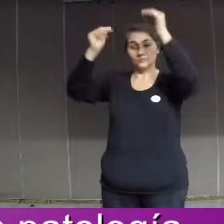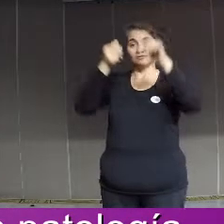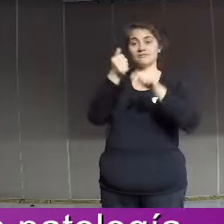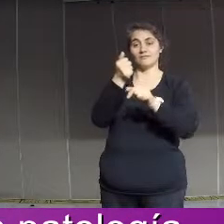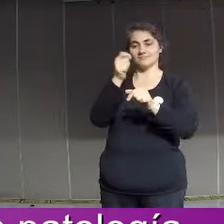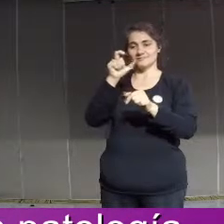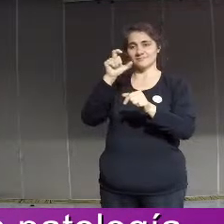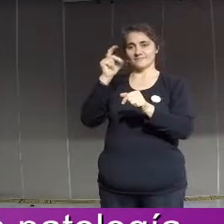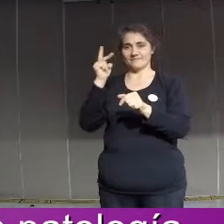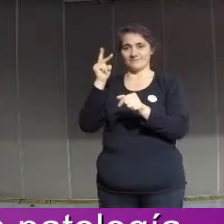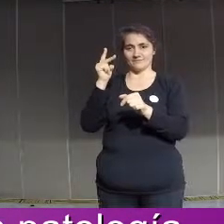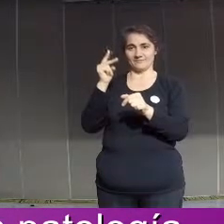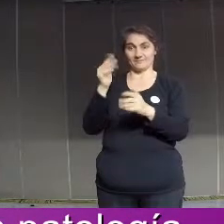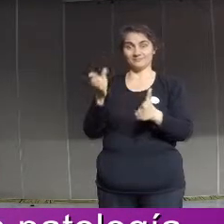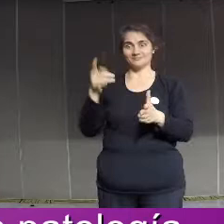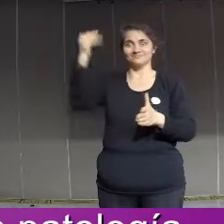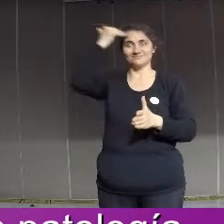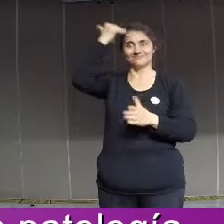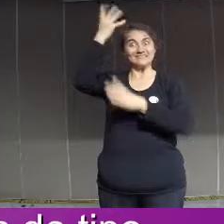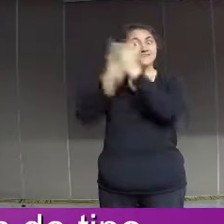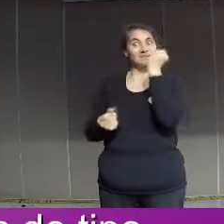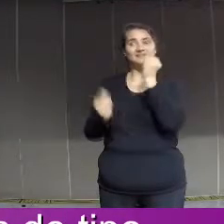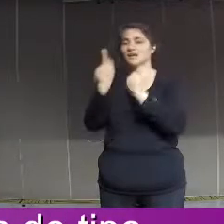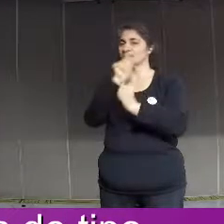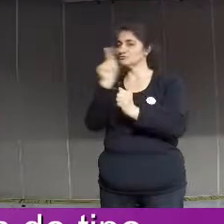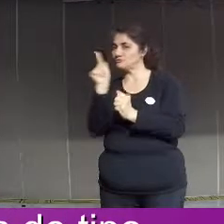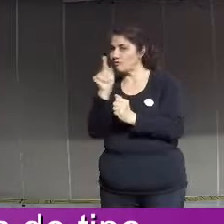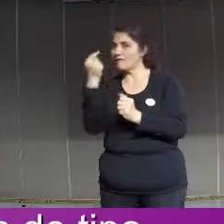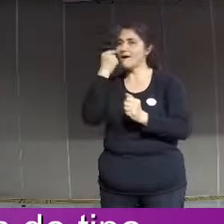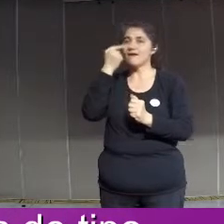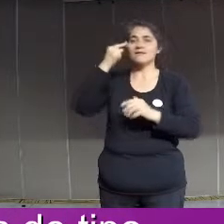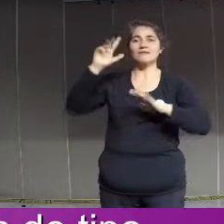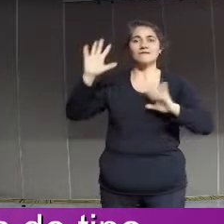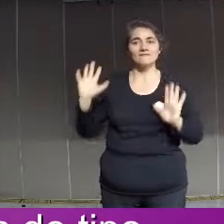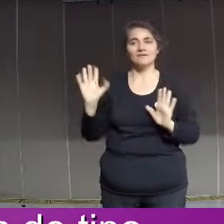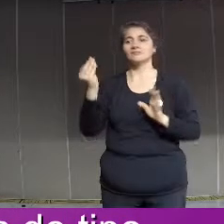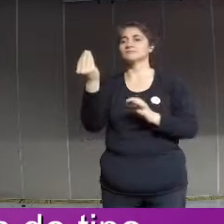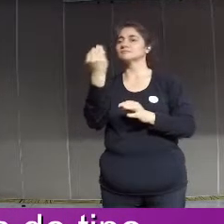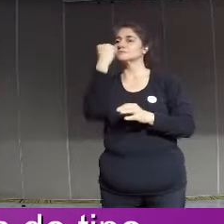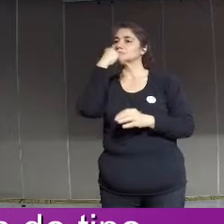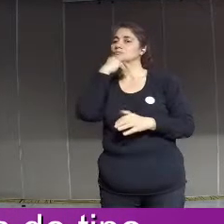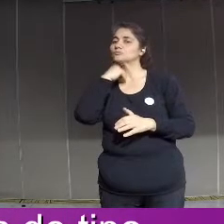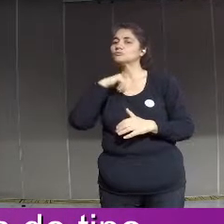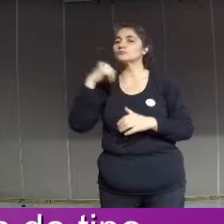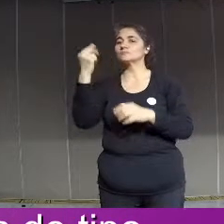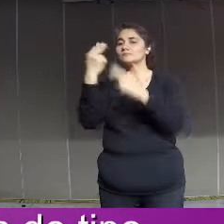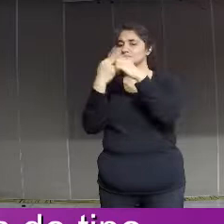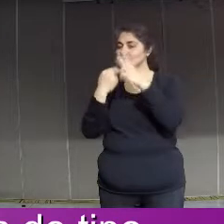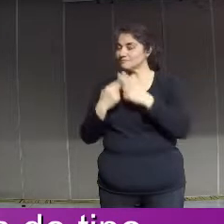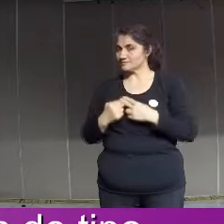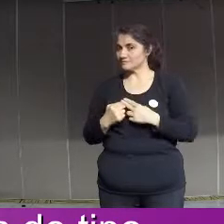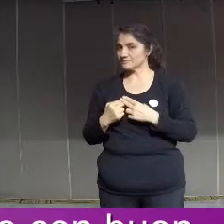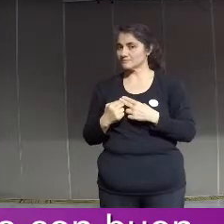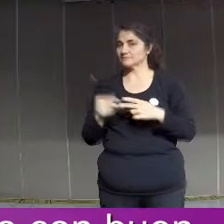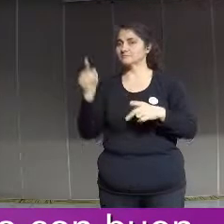post que se puede usar otras maniobras para control del alimento, no las dimos nosotros. Por ahí a los que trabajan los